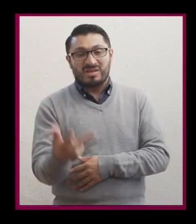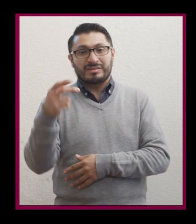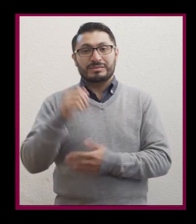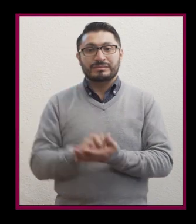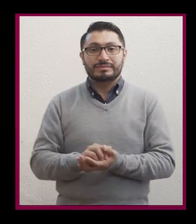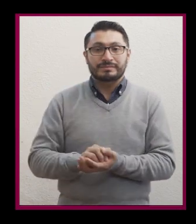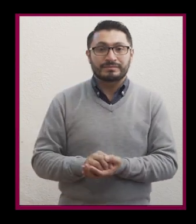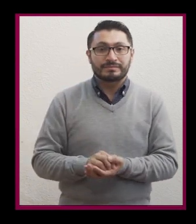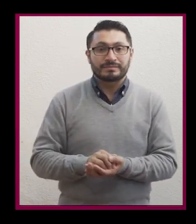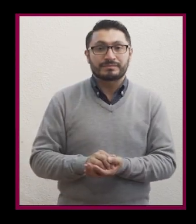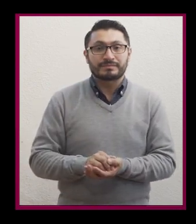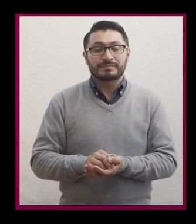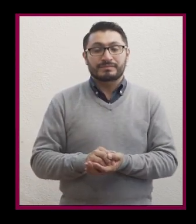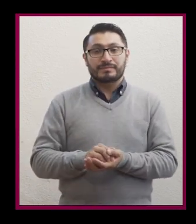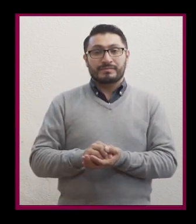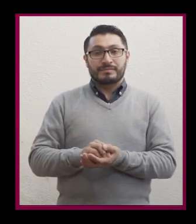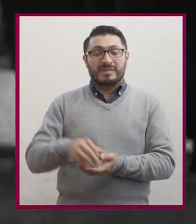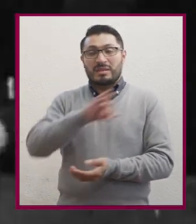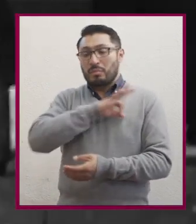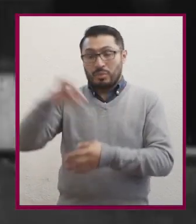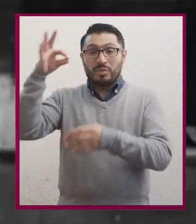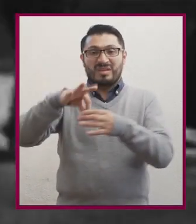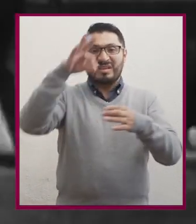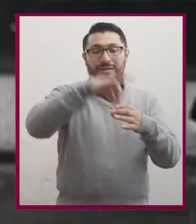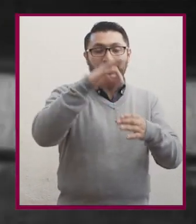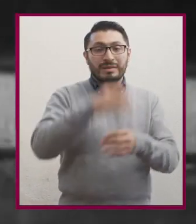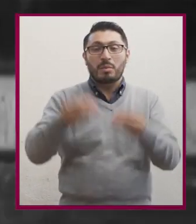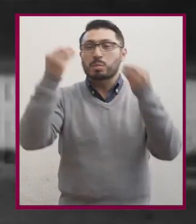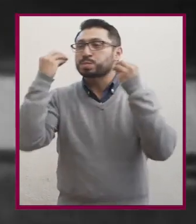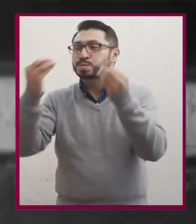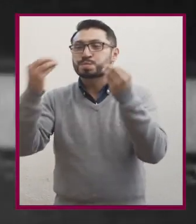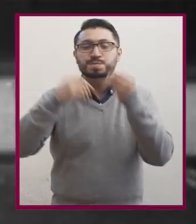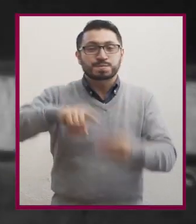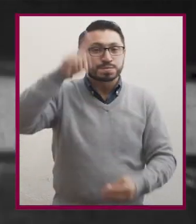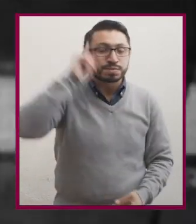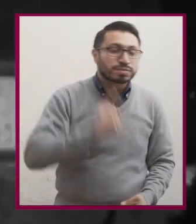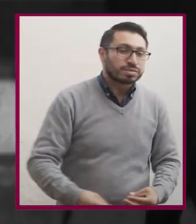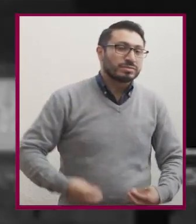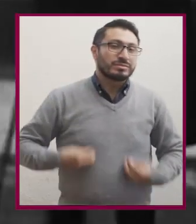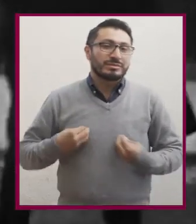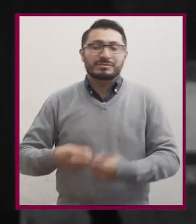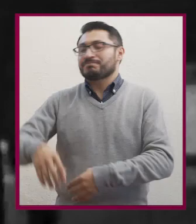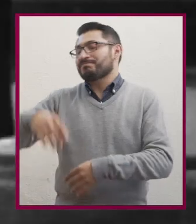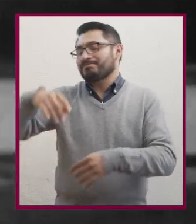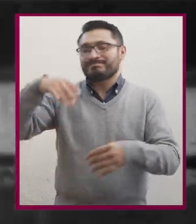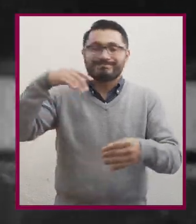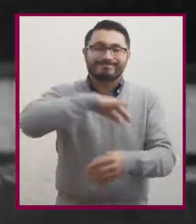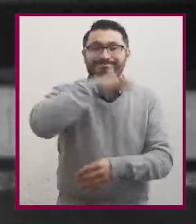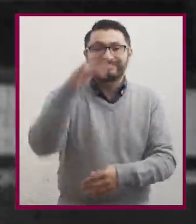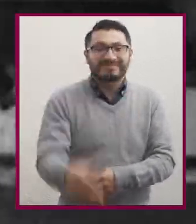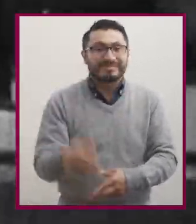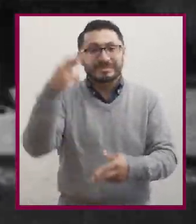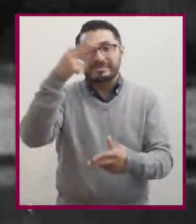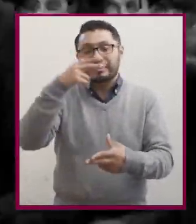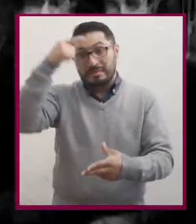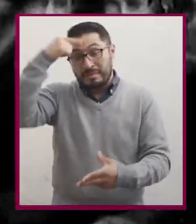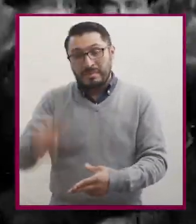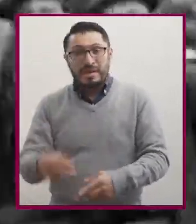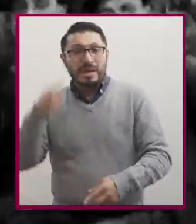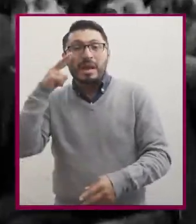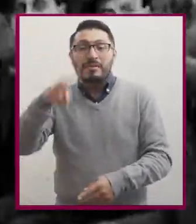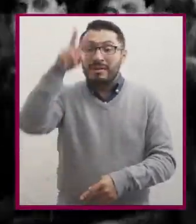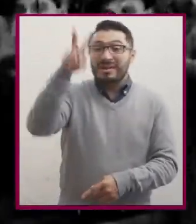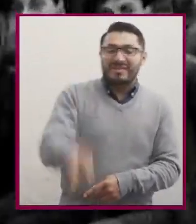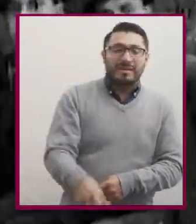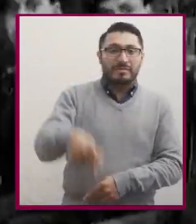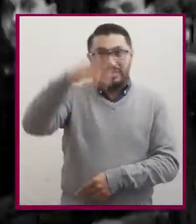Equal Suffrage Act, que pudieron votar. A muchas mujeres no les alcanzó la vida para ver sus exigencias hacerse realidad, pero sabían